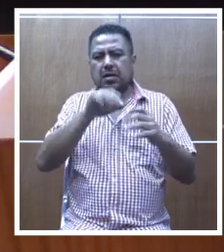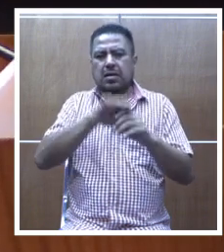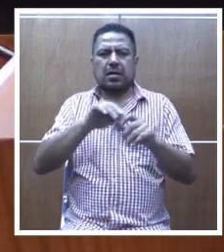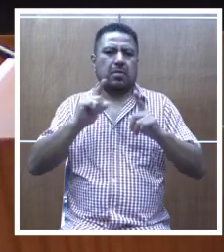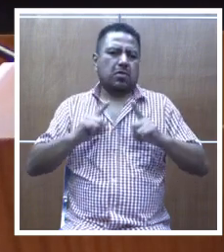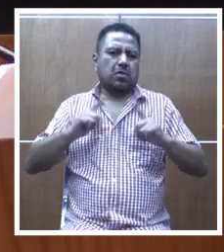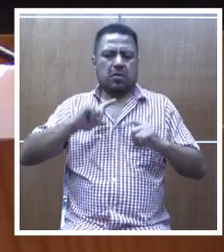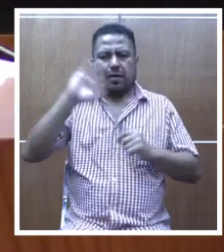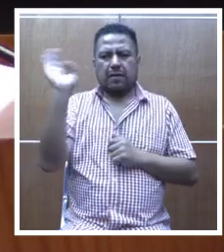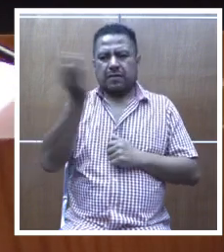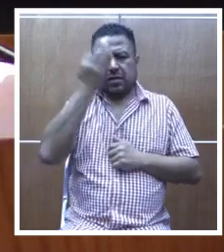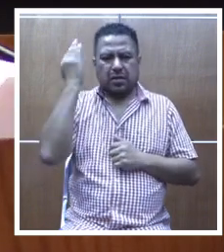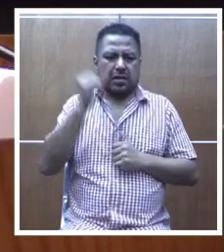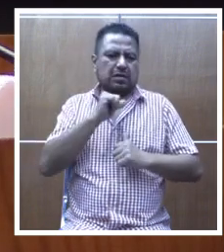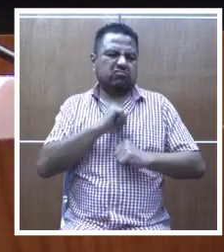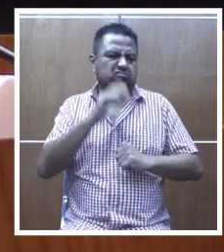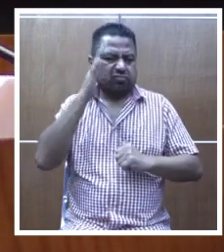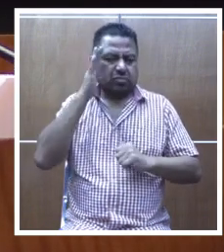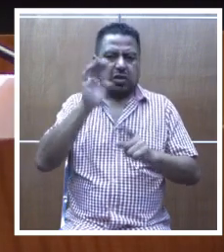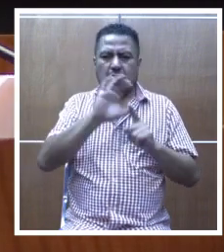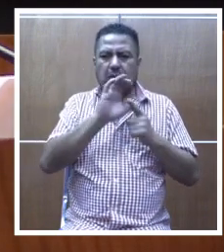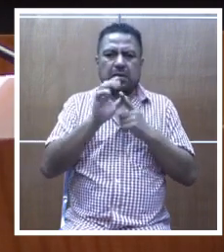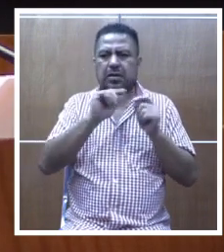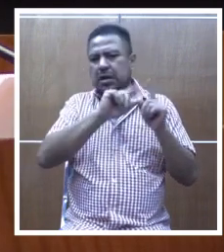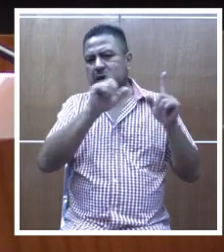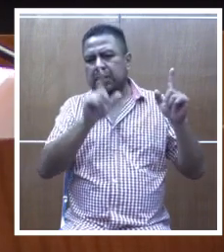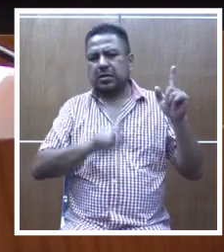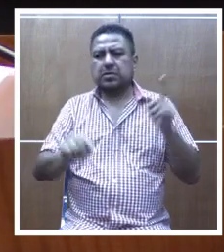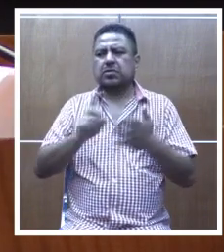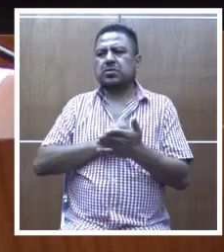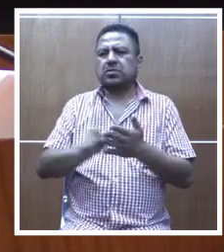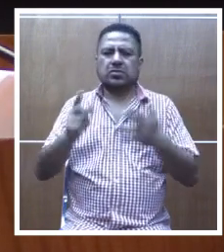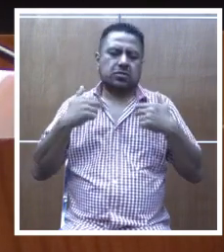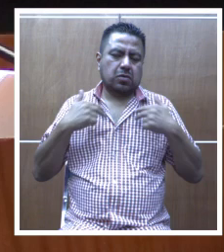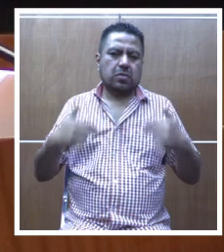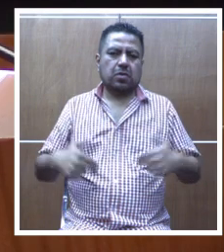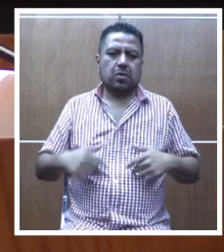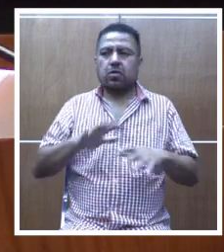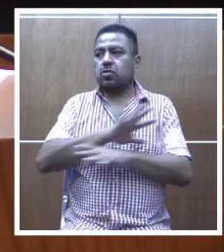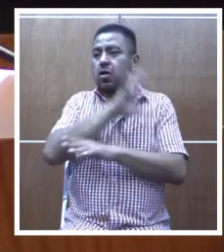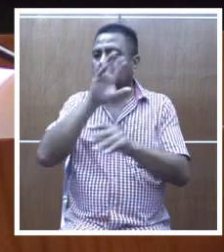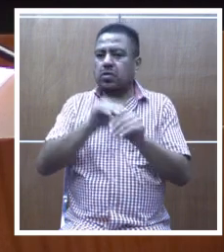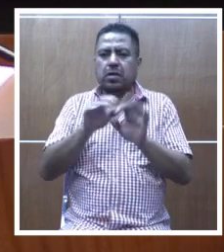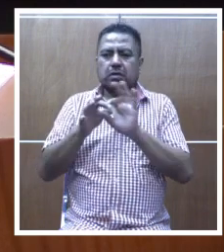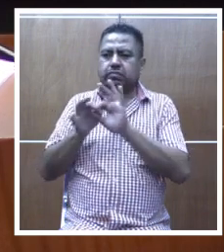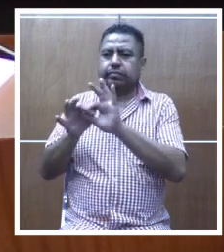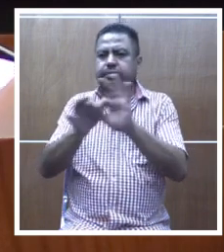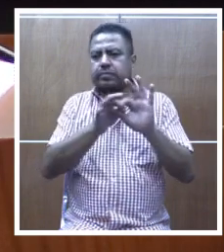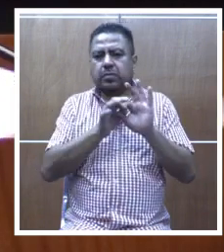Poder Judicial de la Federación, la Comisión Nacional de los Derechos Humanos, todas las relaciones de los